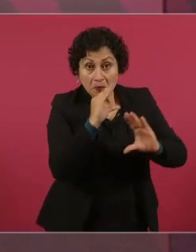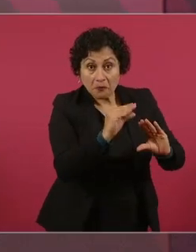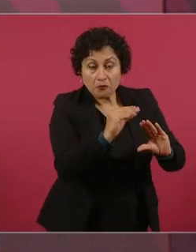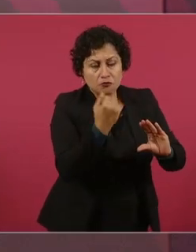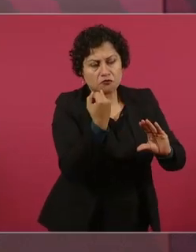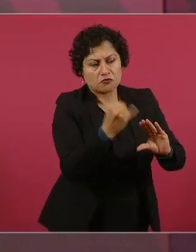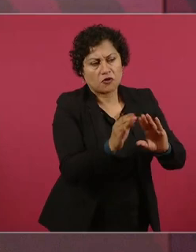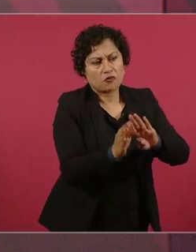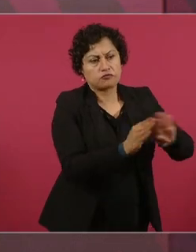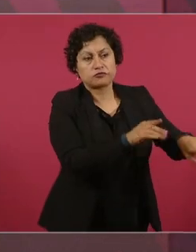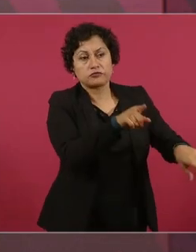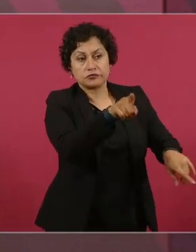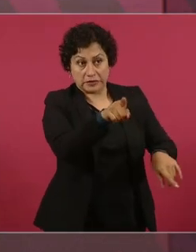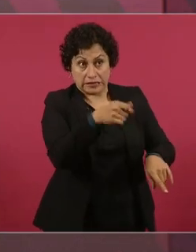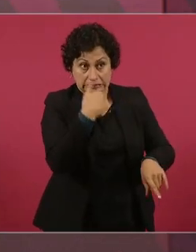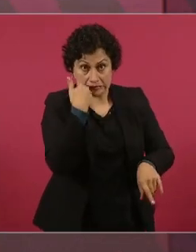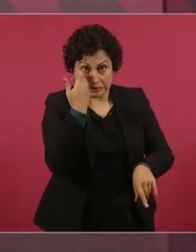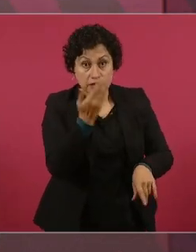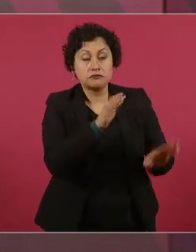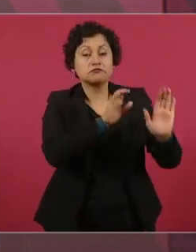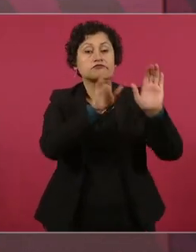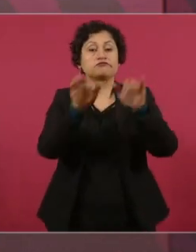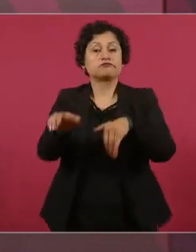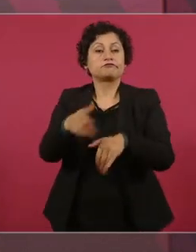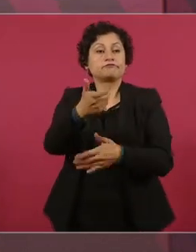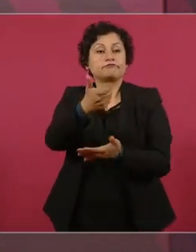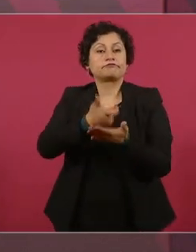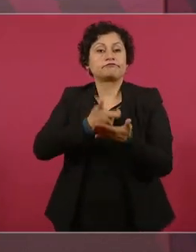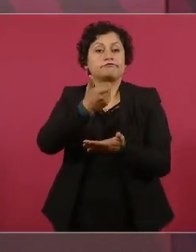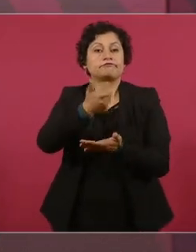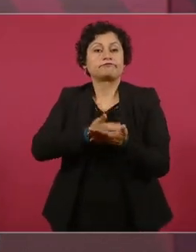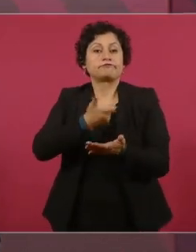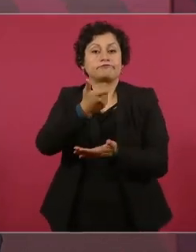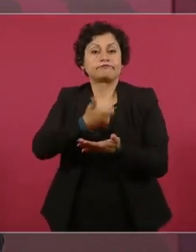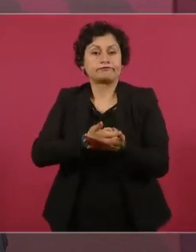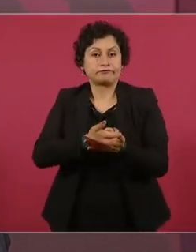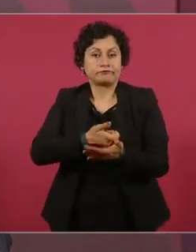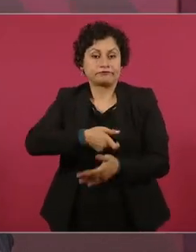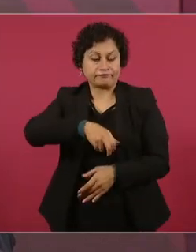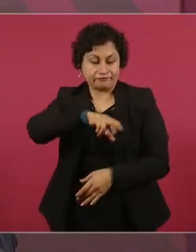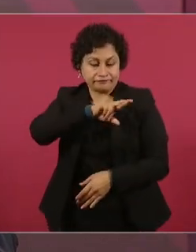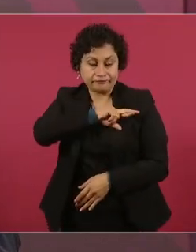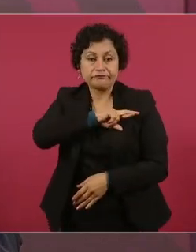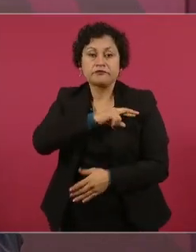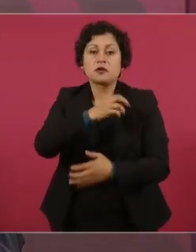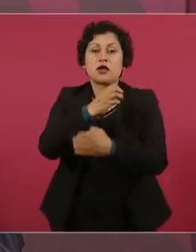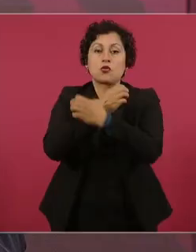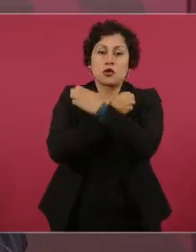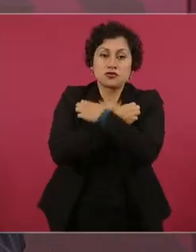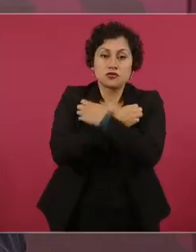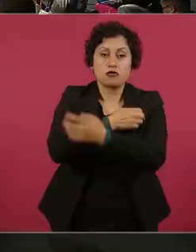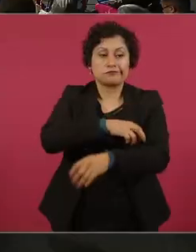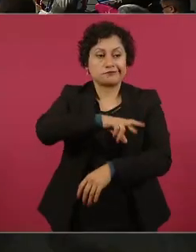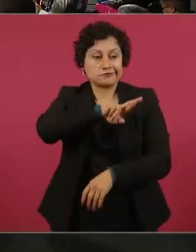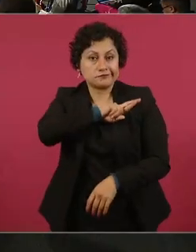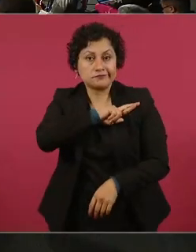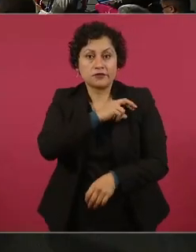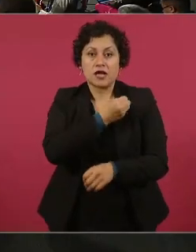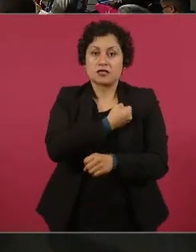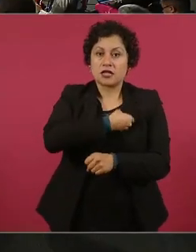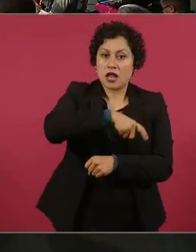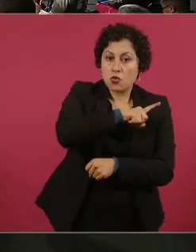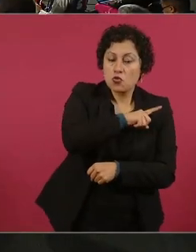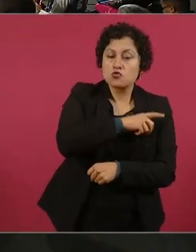el propósito era privatizar la educación y privatizar la salud y privatizarlo todo.